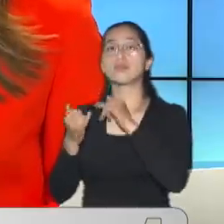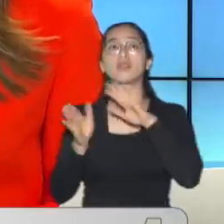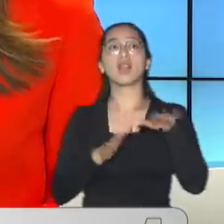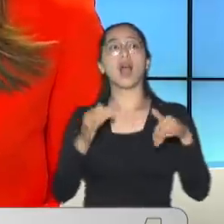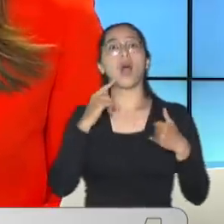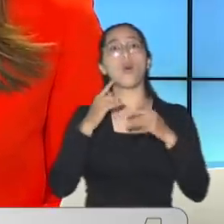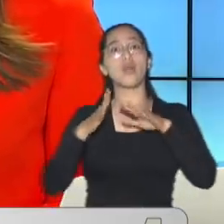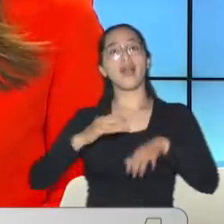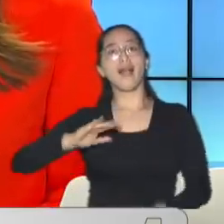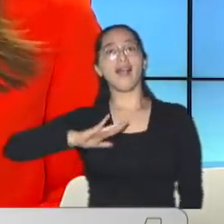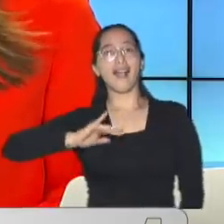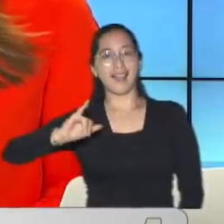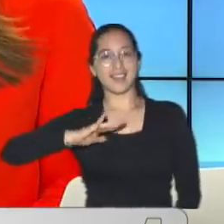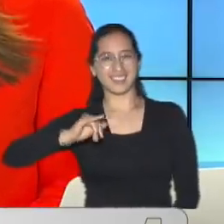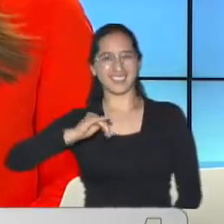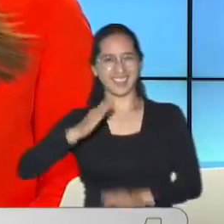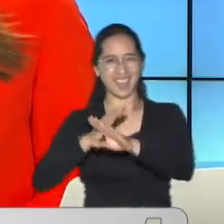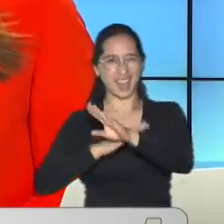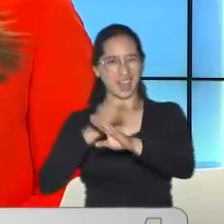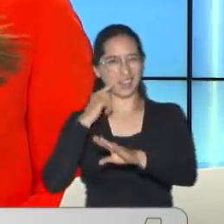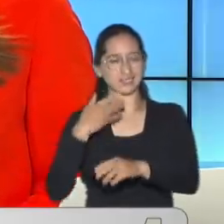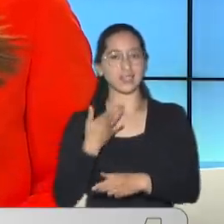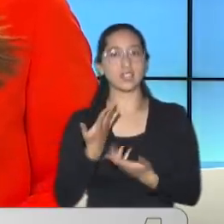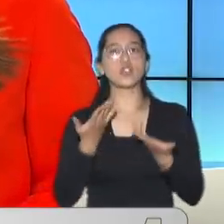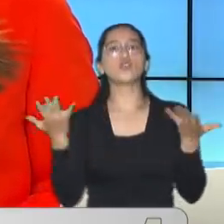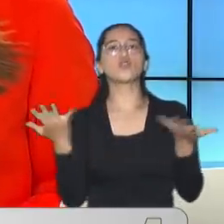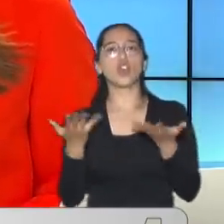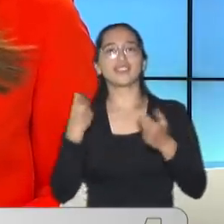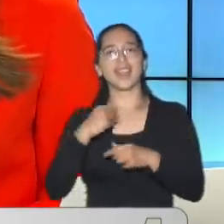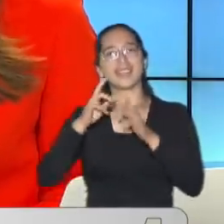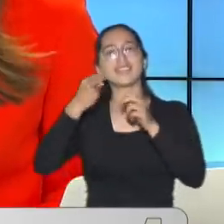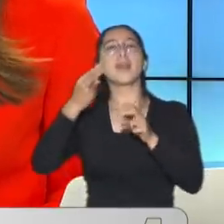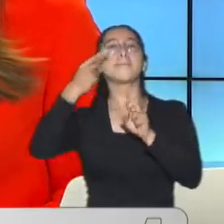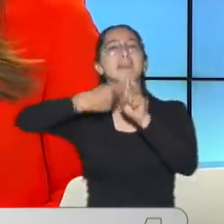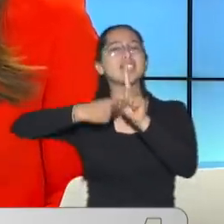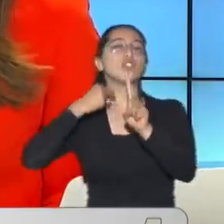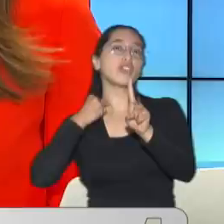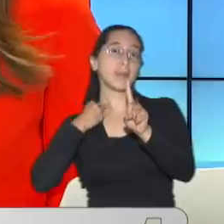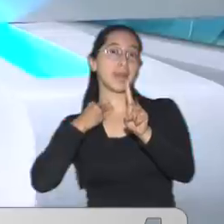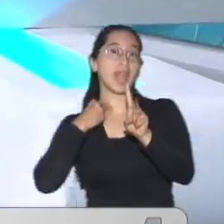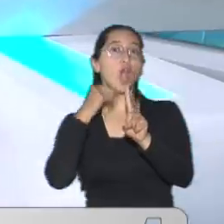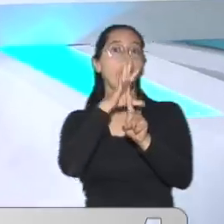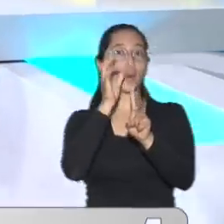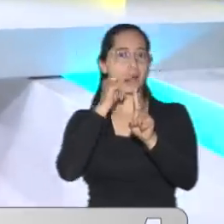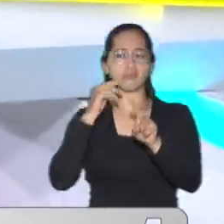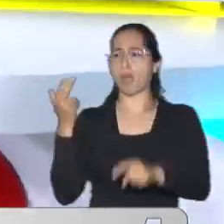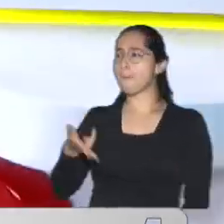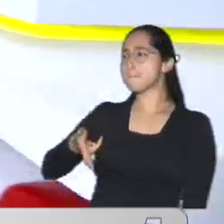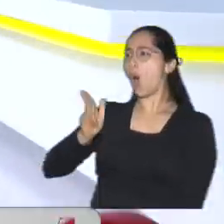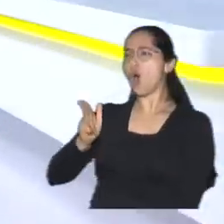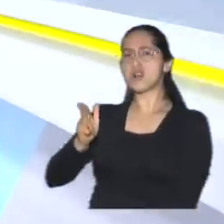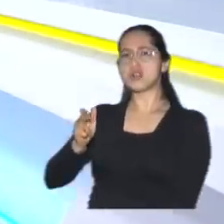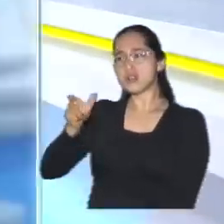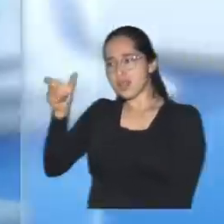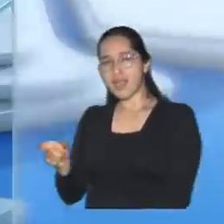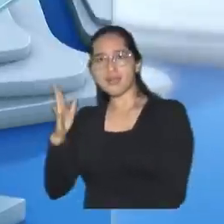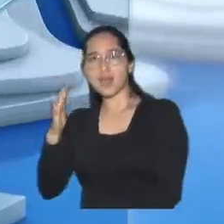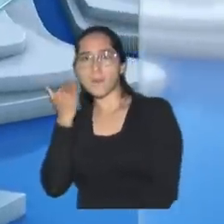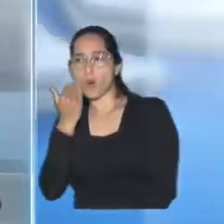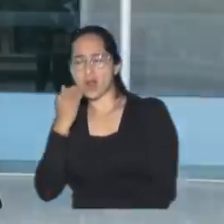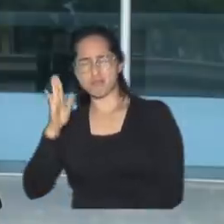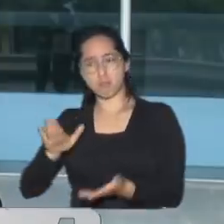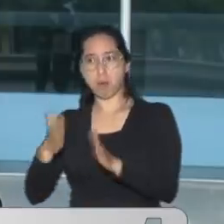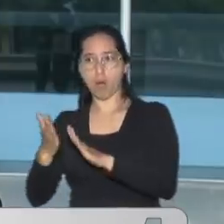capturado el hombre que asesinó a una mujer en una estación del Mío en noviembre pasado. Sebastián, buenas tardes. ¿Quién es el detenido?